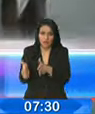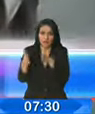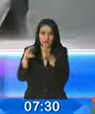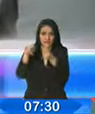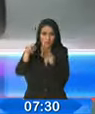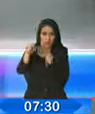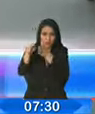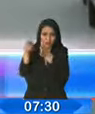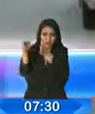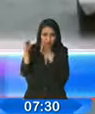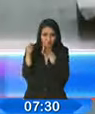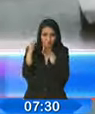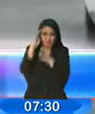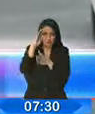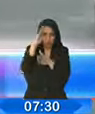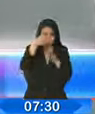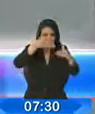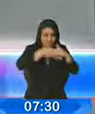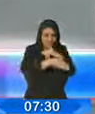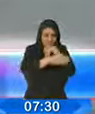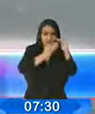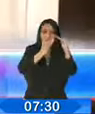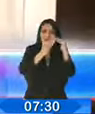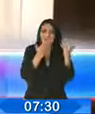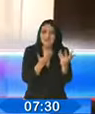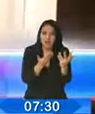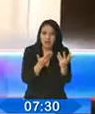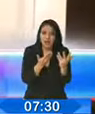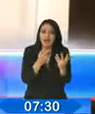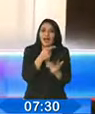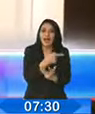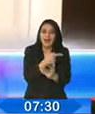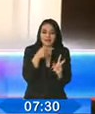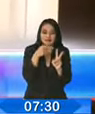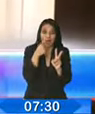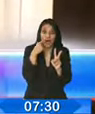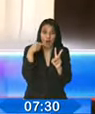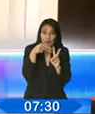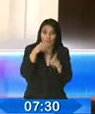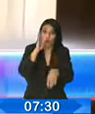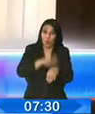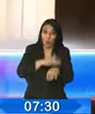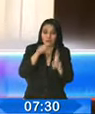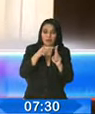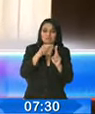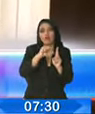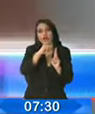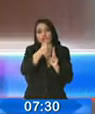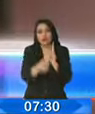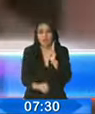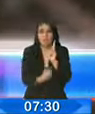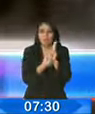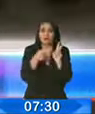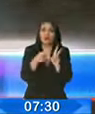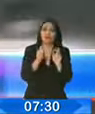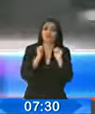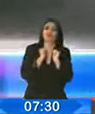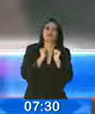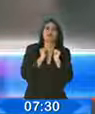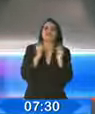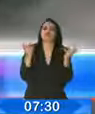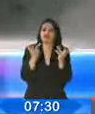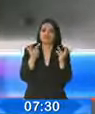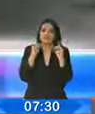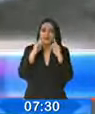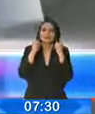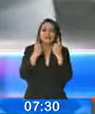los policías allanaban una vivienda donde descansaban el presunto autor y el cómplice del crimen registrado allá por Santo